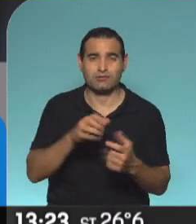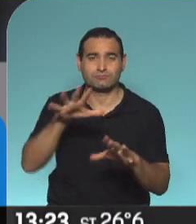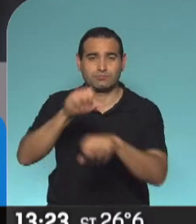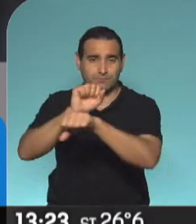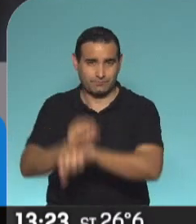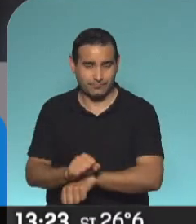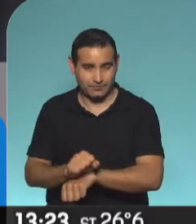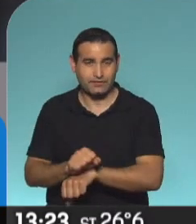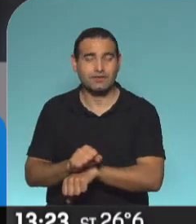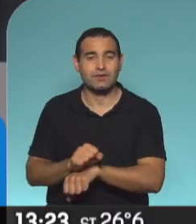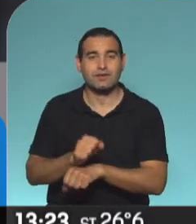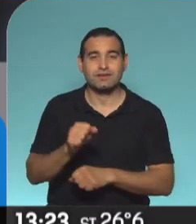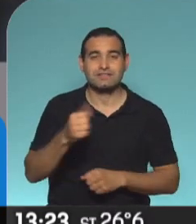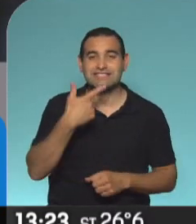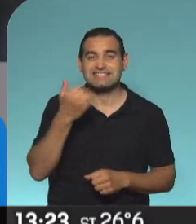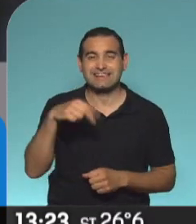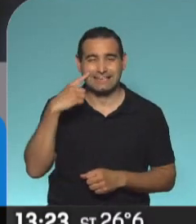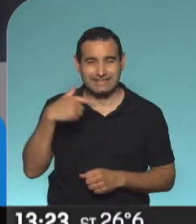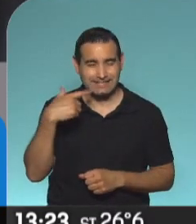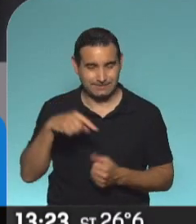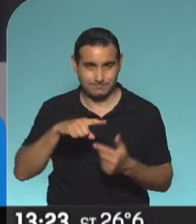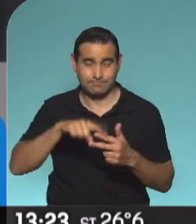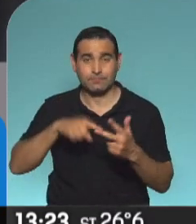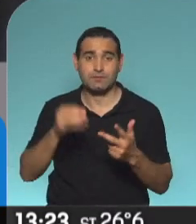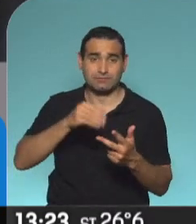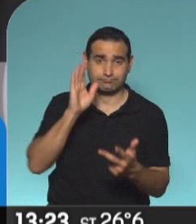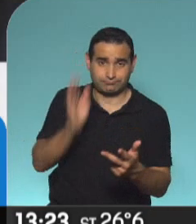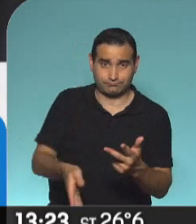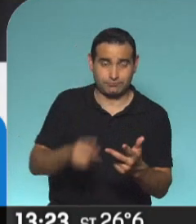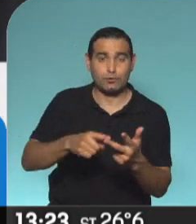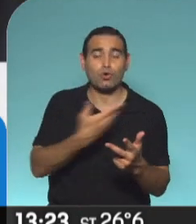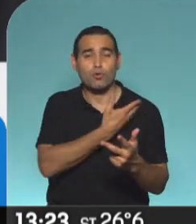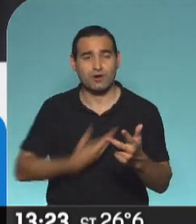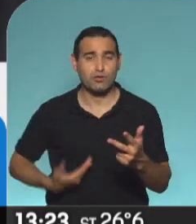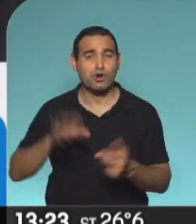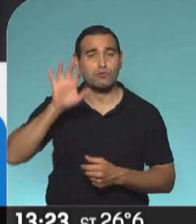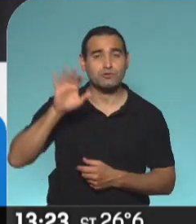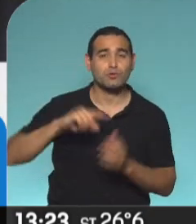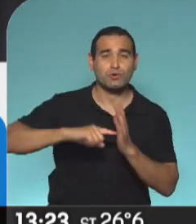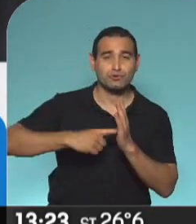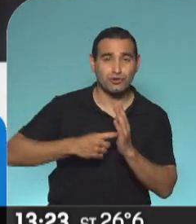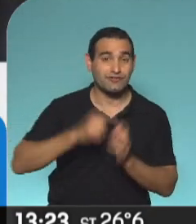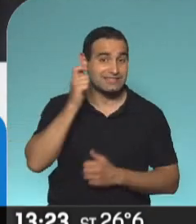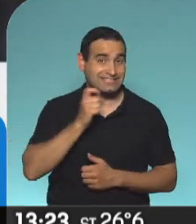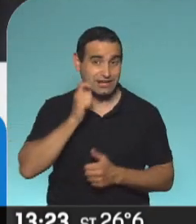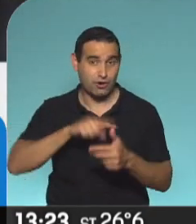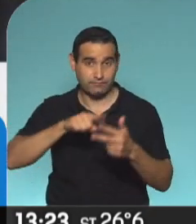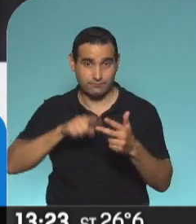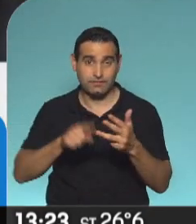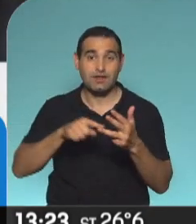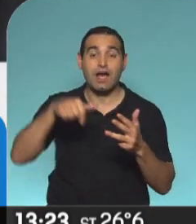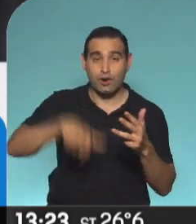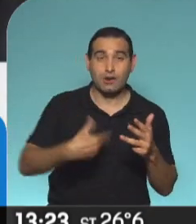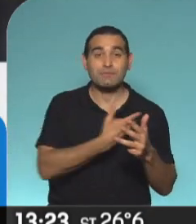procurador del Tesoro de la Nación, Carlos Zanini, procesó al gobernador de la provincia de Buenos Aires, Axel Kicillof, al